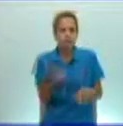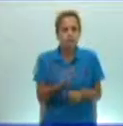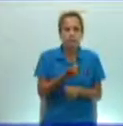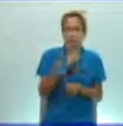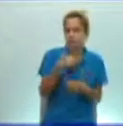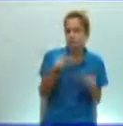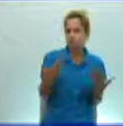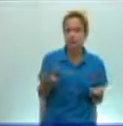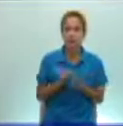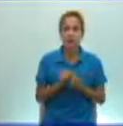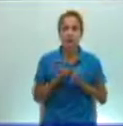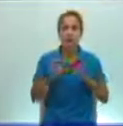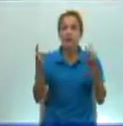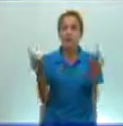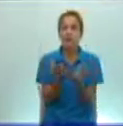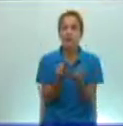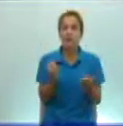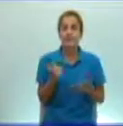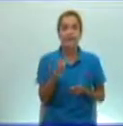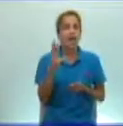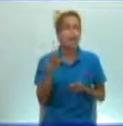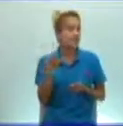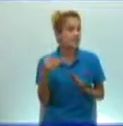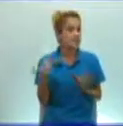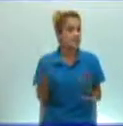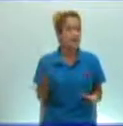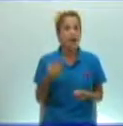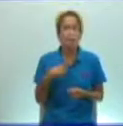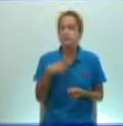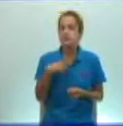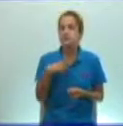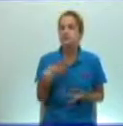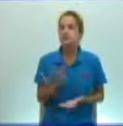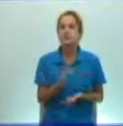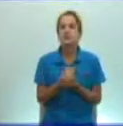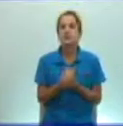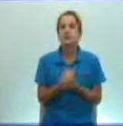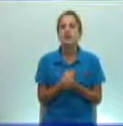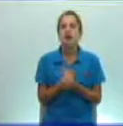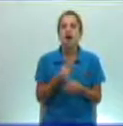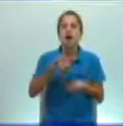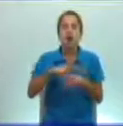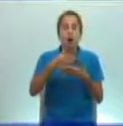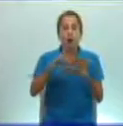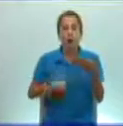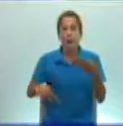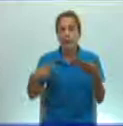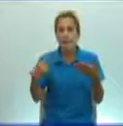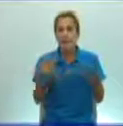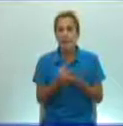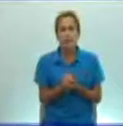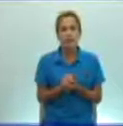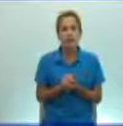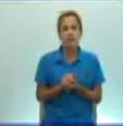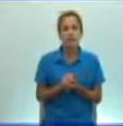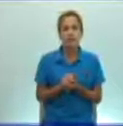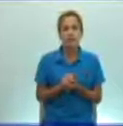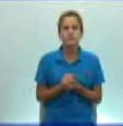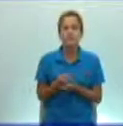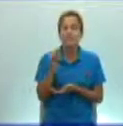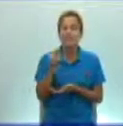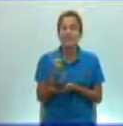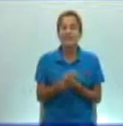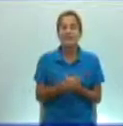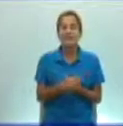familia le decíamos que debían tener en cuenta a la hora de evaluar al escolar que éste